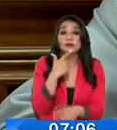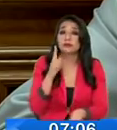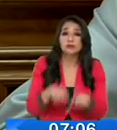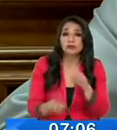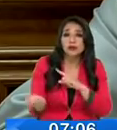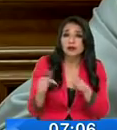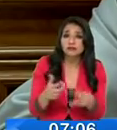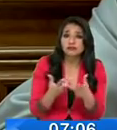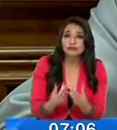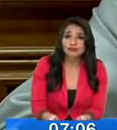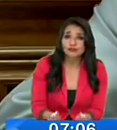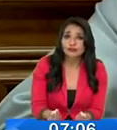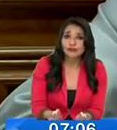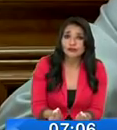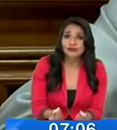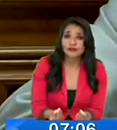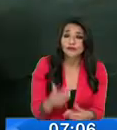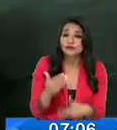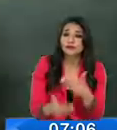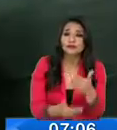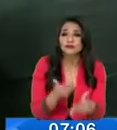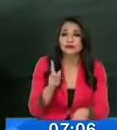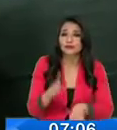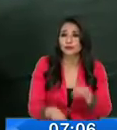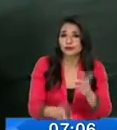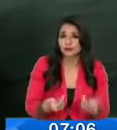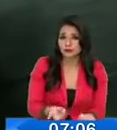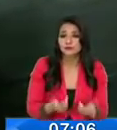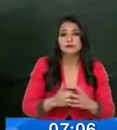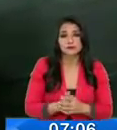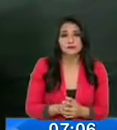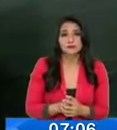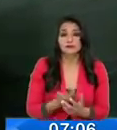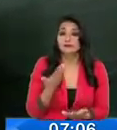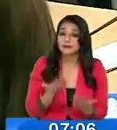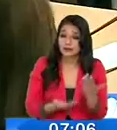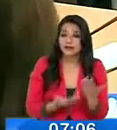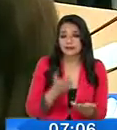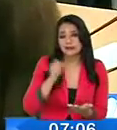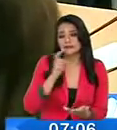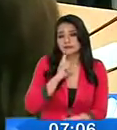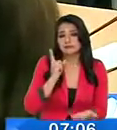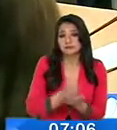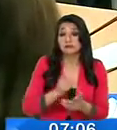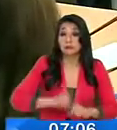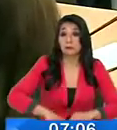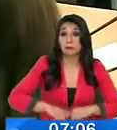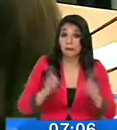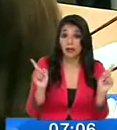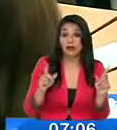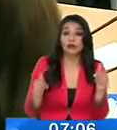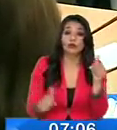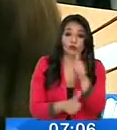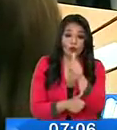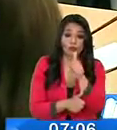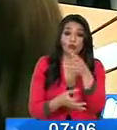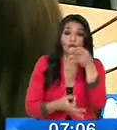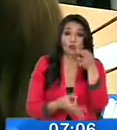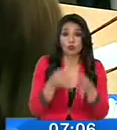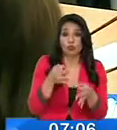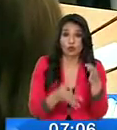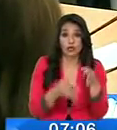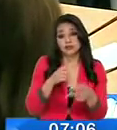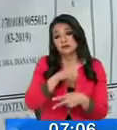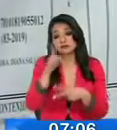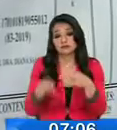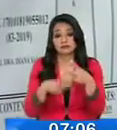a resolver sobre la validez del proceso. Todo lo expuesto podría ser una realidad siempre y cuando el conjuez William Terán y el juez Marco